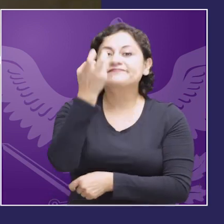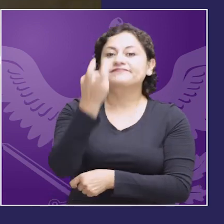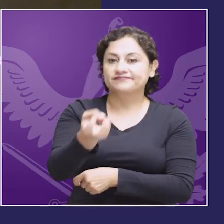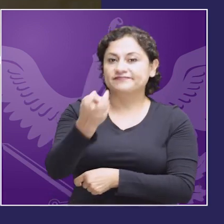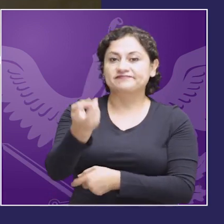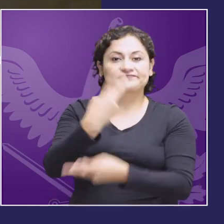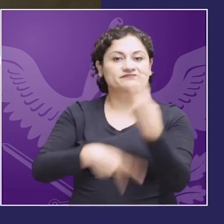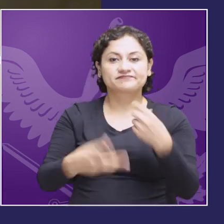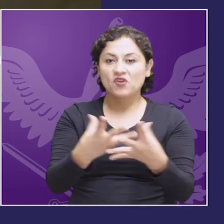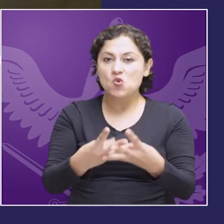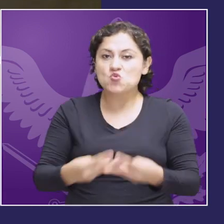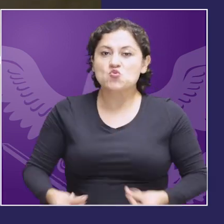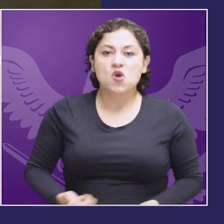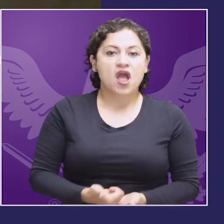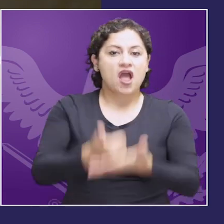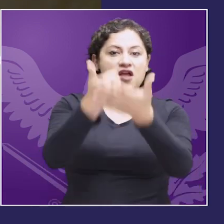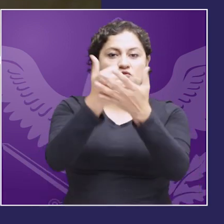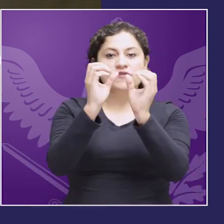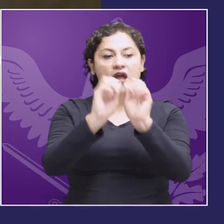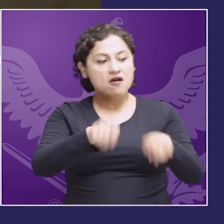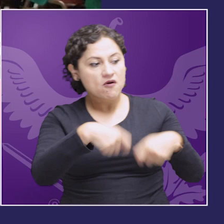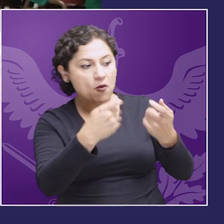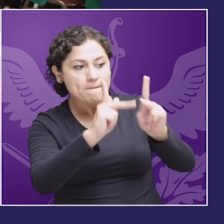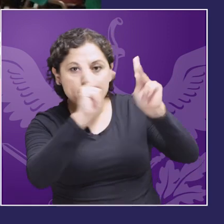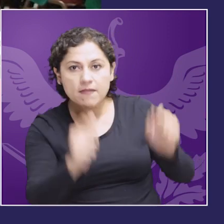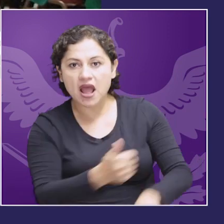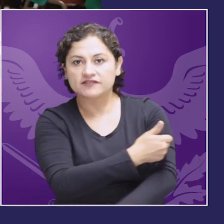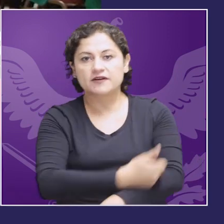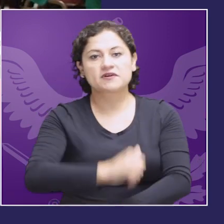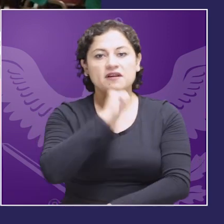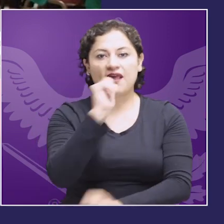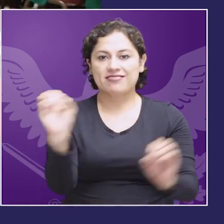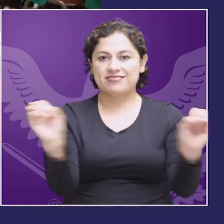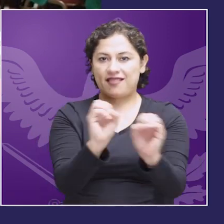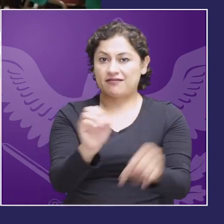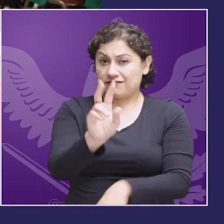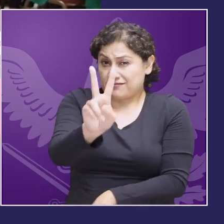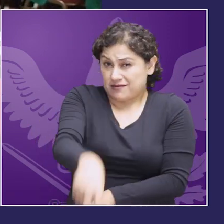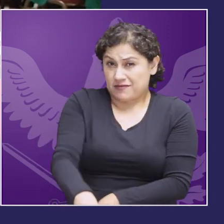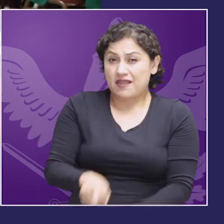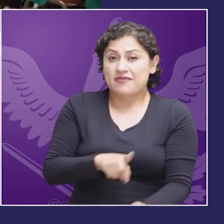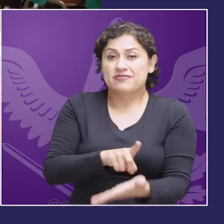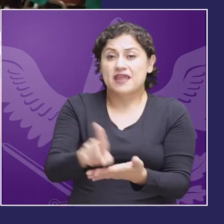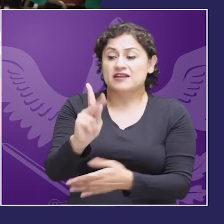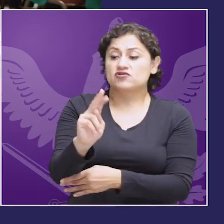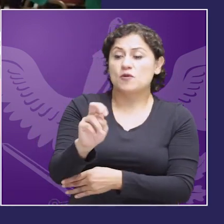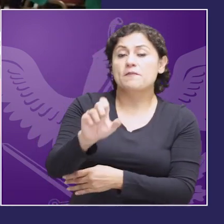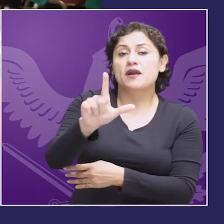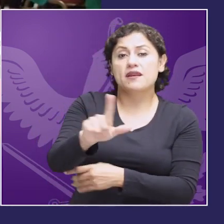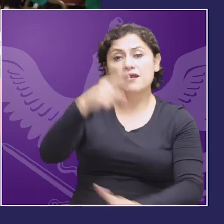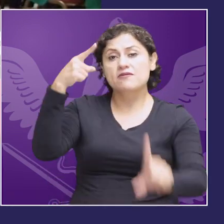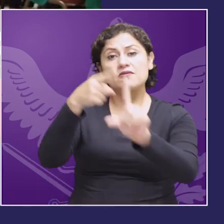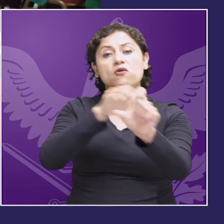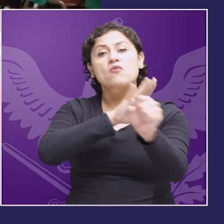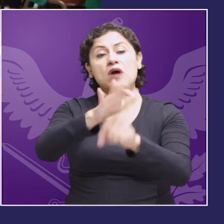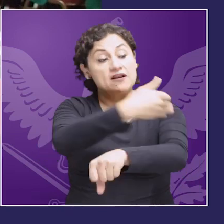preliberacionales, y esta situación pues simplemente lleva a un clima de punitivismo que no abona a la solución